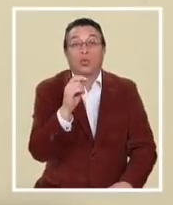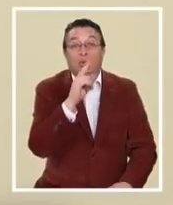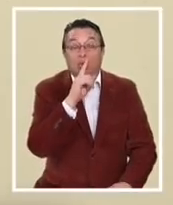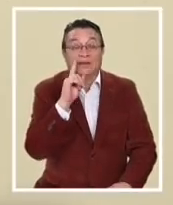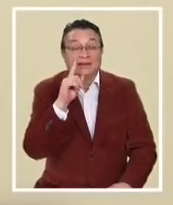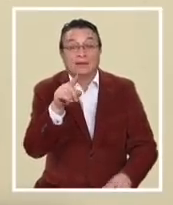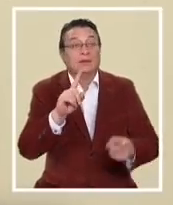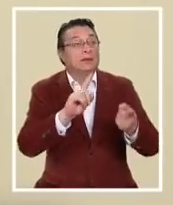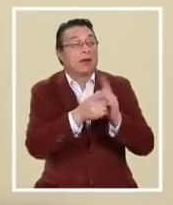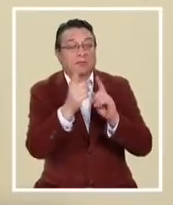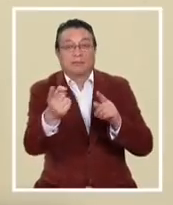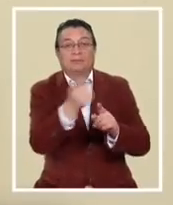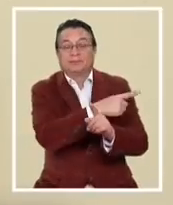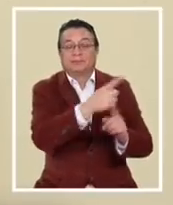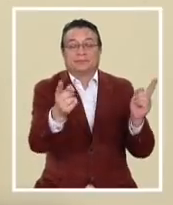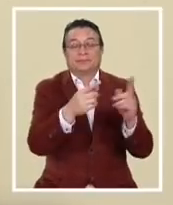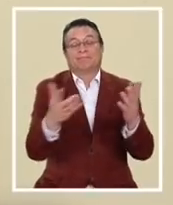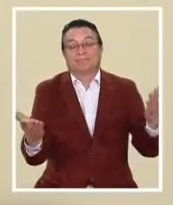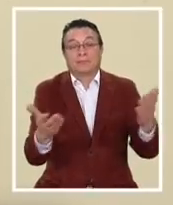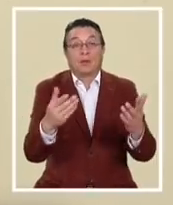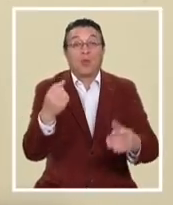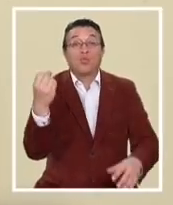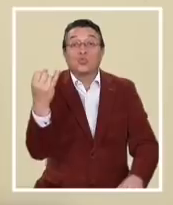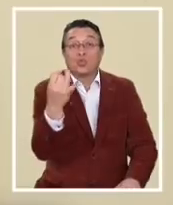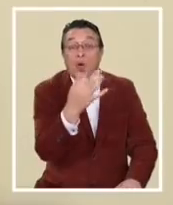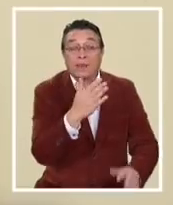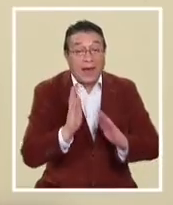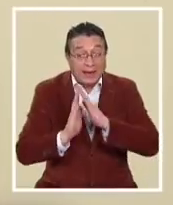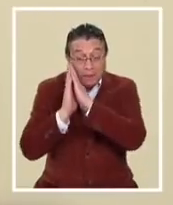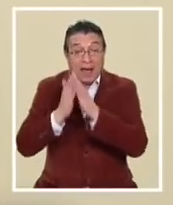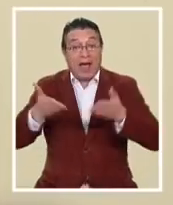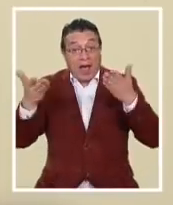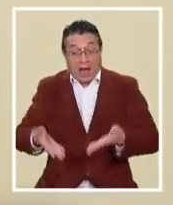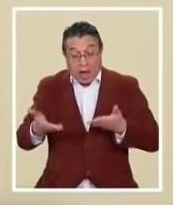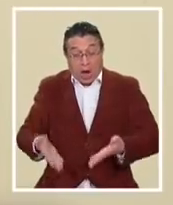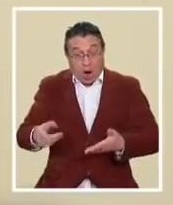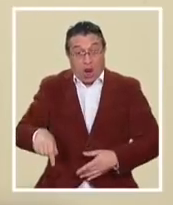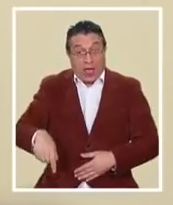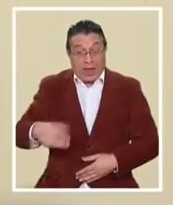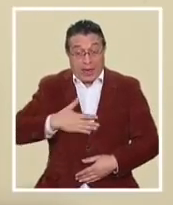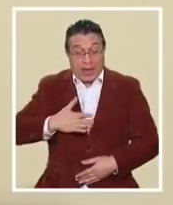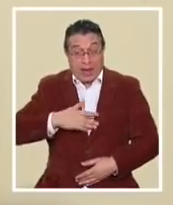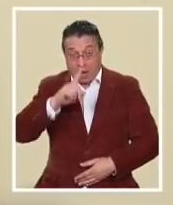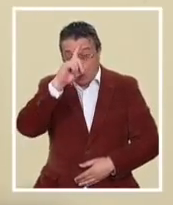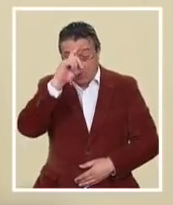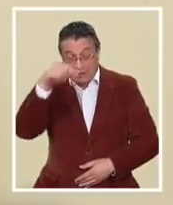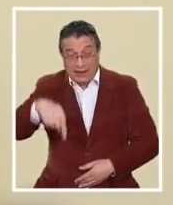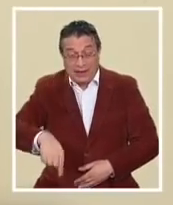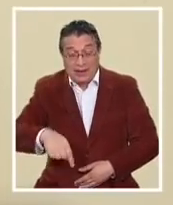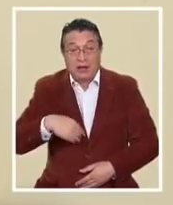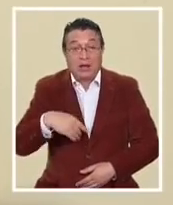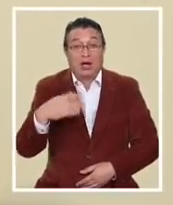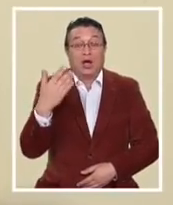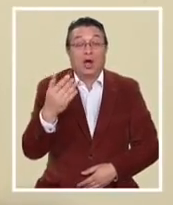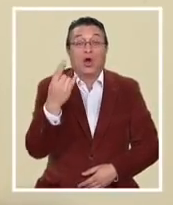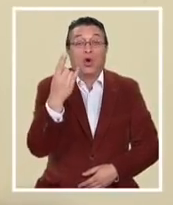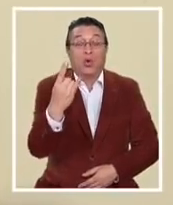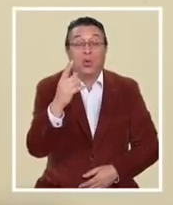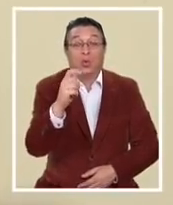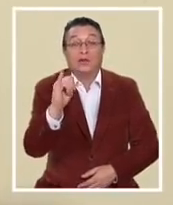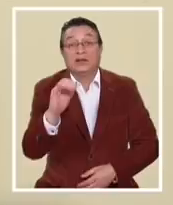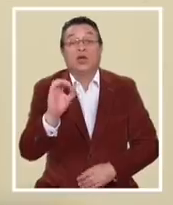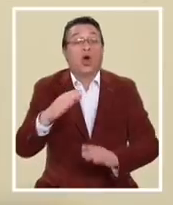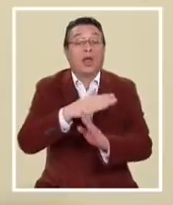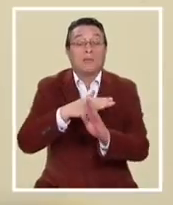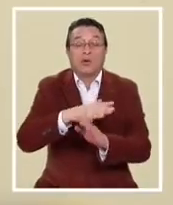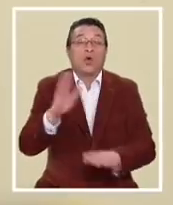trasladando pacientes. Pero si usted me pregunta cuántas camas hay, en este instante en la clínica Indisa, camas de unidad de cuidados intensivos e